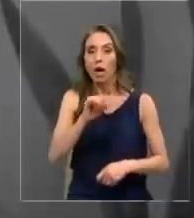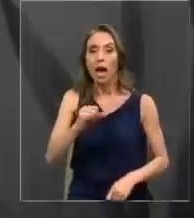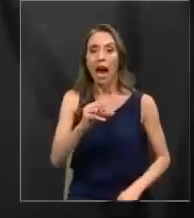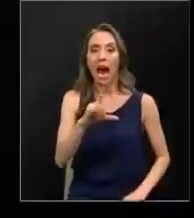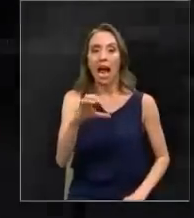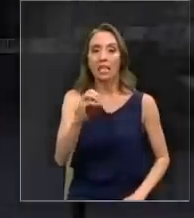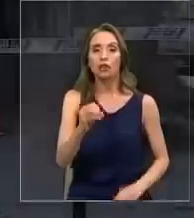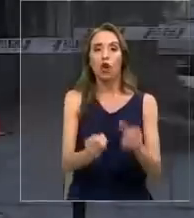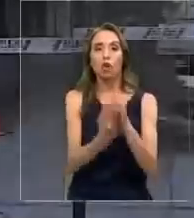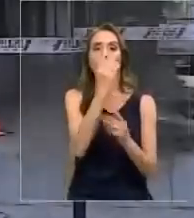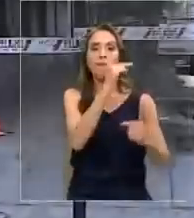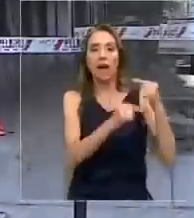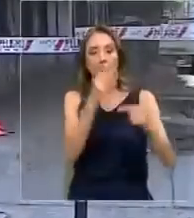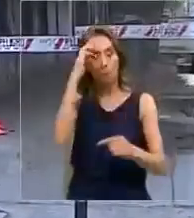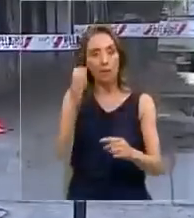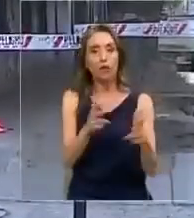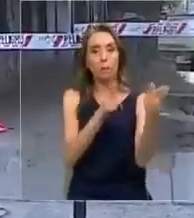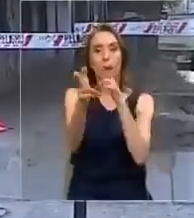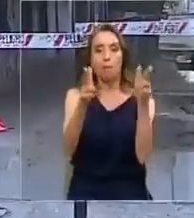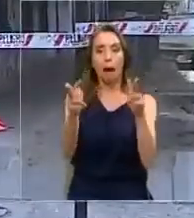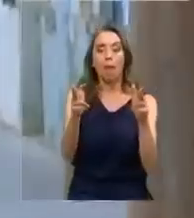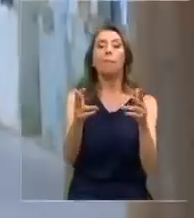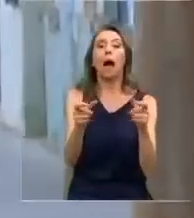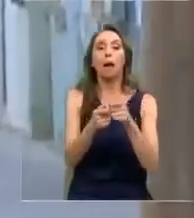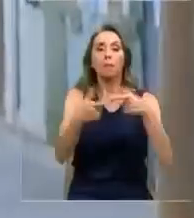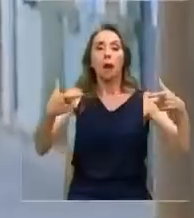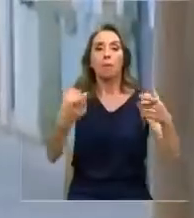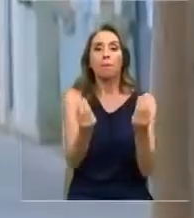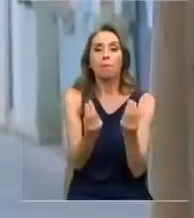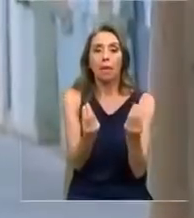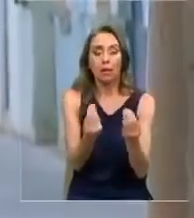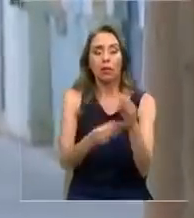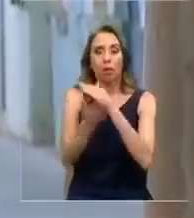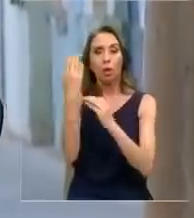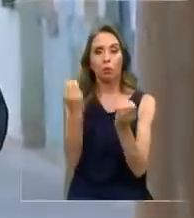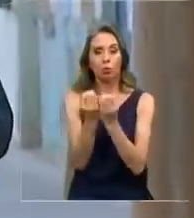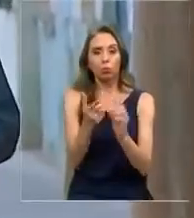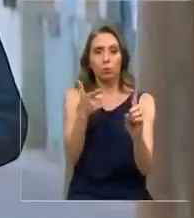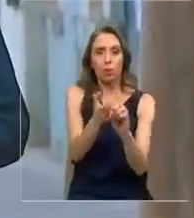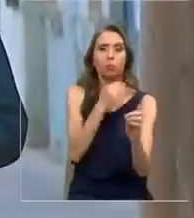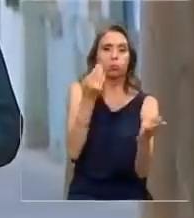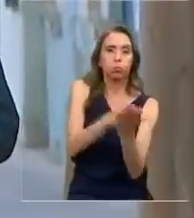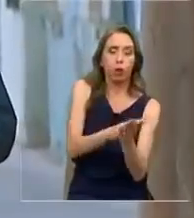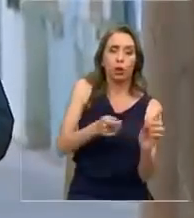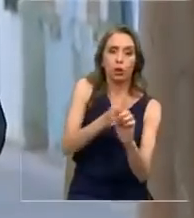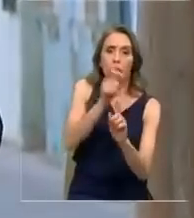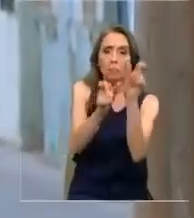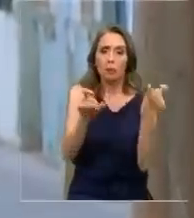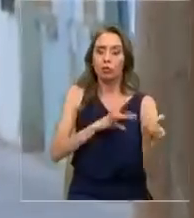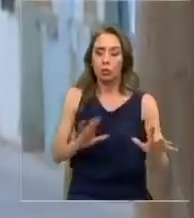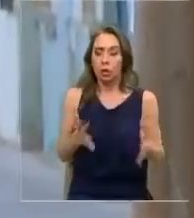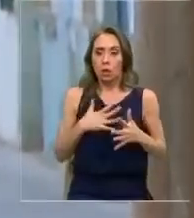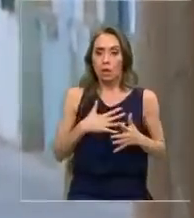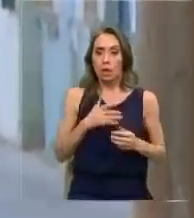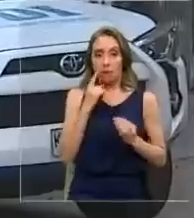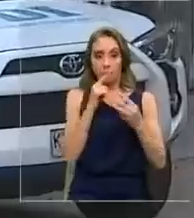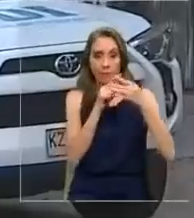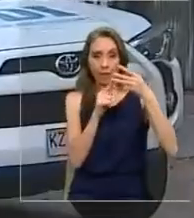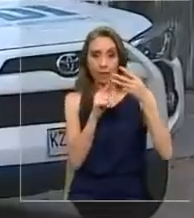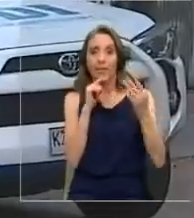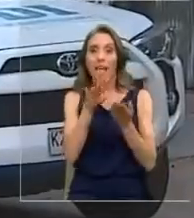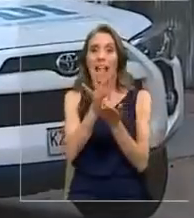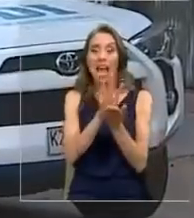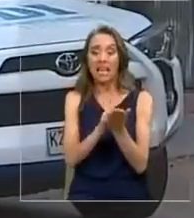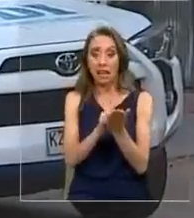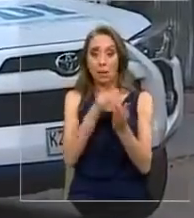Generación en México. Decenas de homicidios en los últimos meses han conmovido al país. Comenzamos con solo 3 ejemplos de ellos.